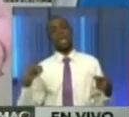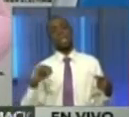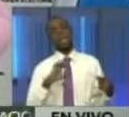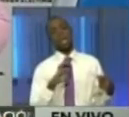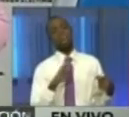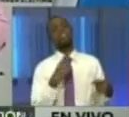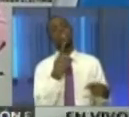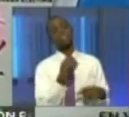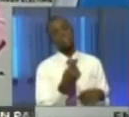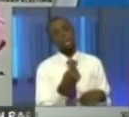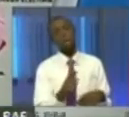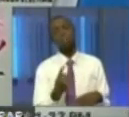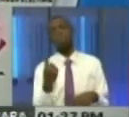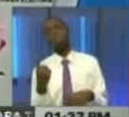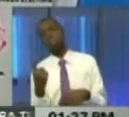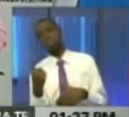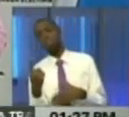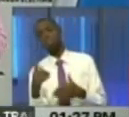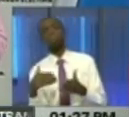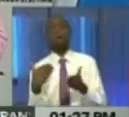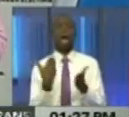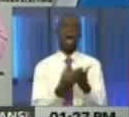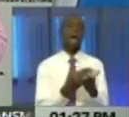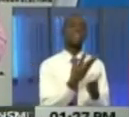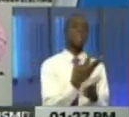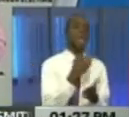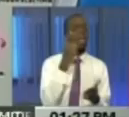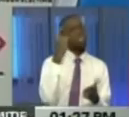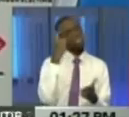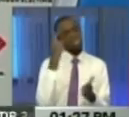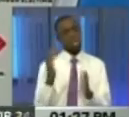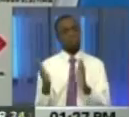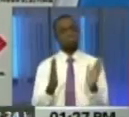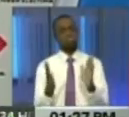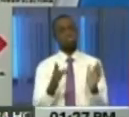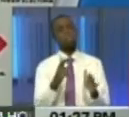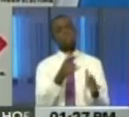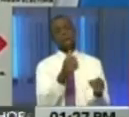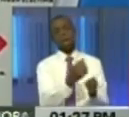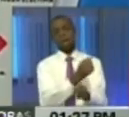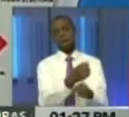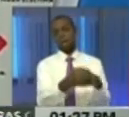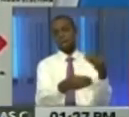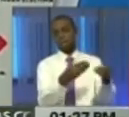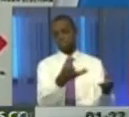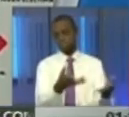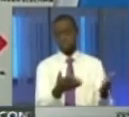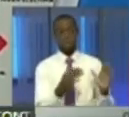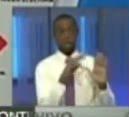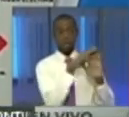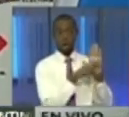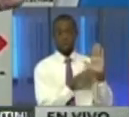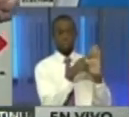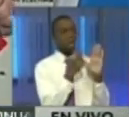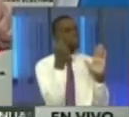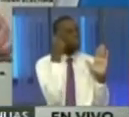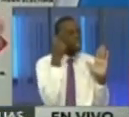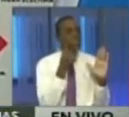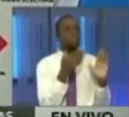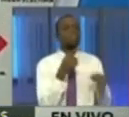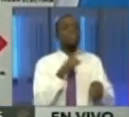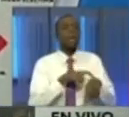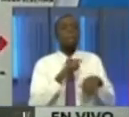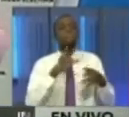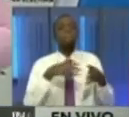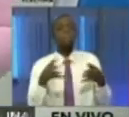entre 1, 2 o 3 días hábiles para la ejecución de esas actividades. Es decir, fuimos por el